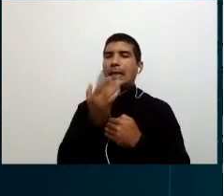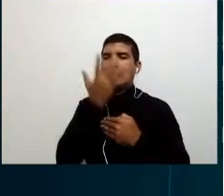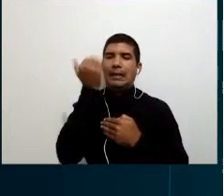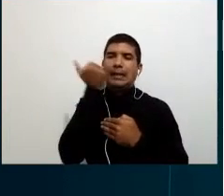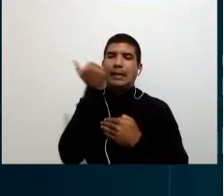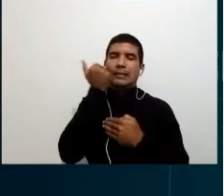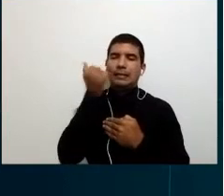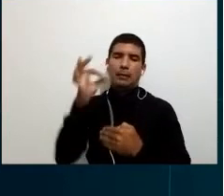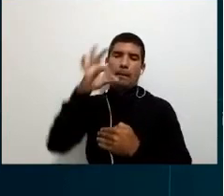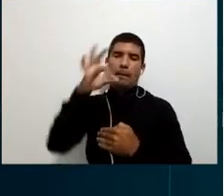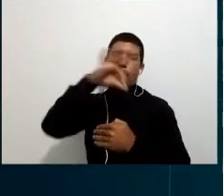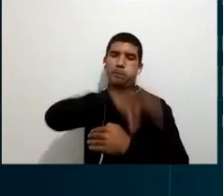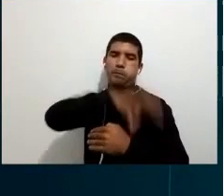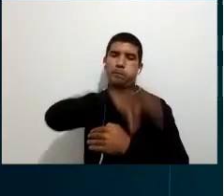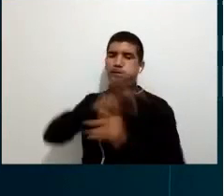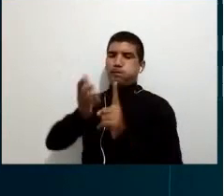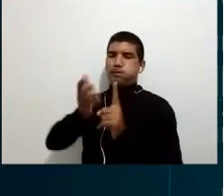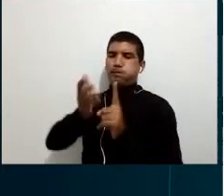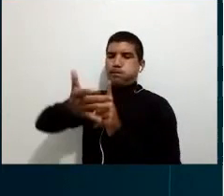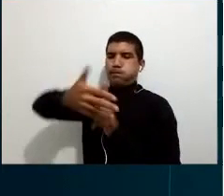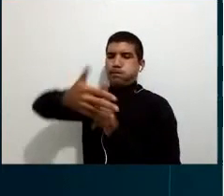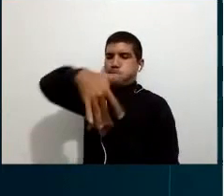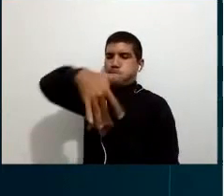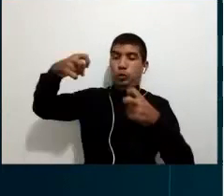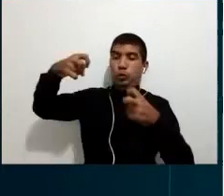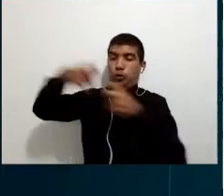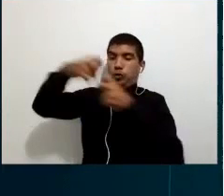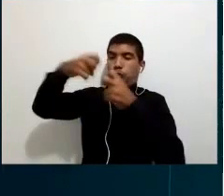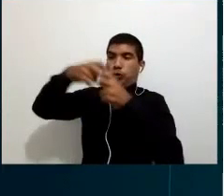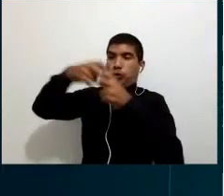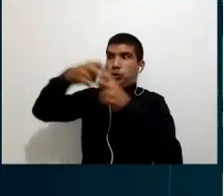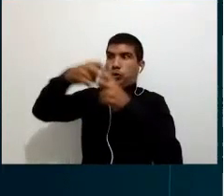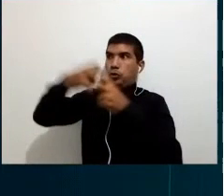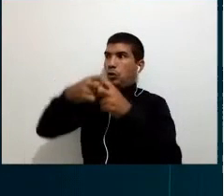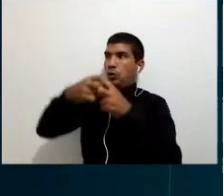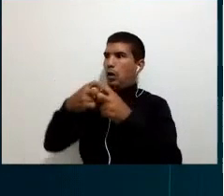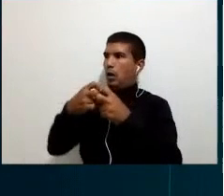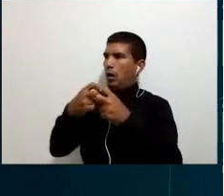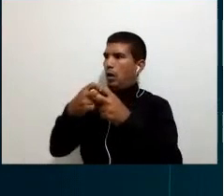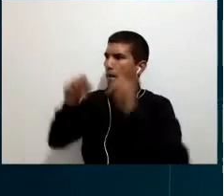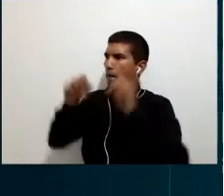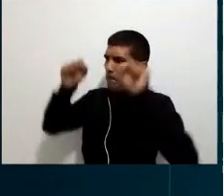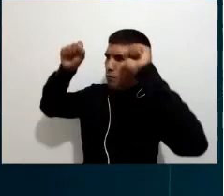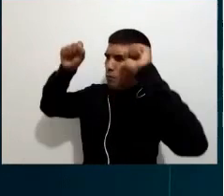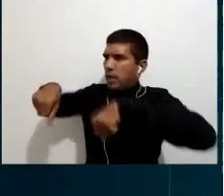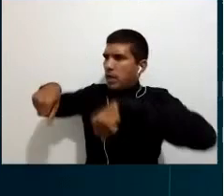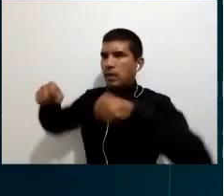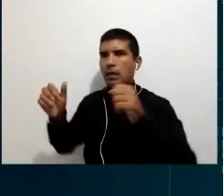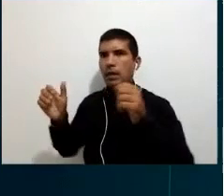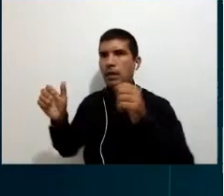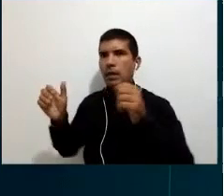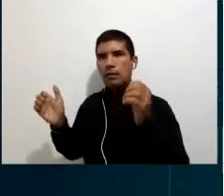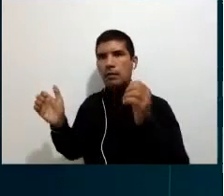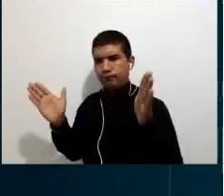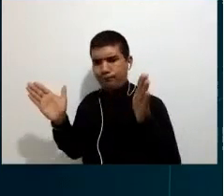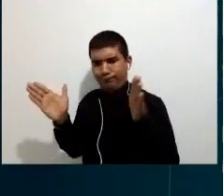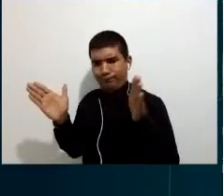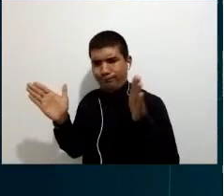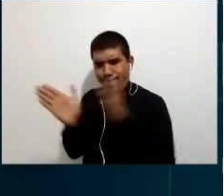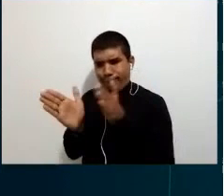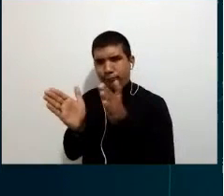los entornos rurales para la afectación del medio ambiente. Entonces, por